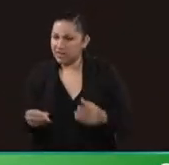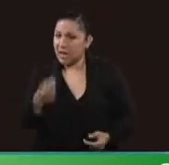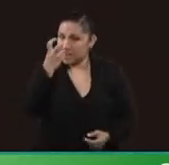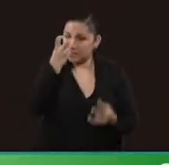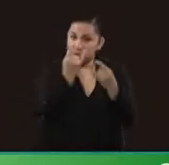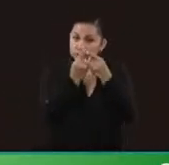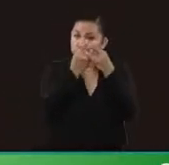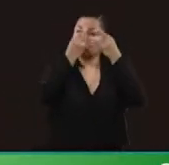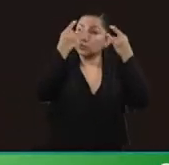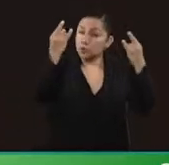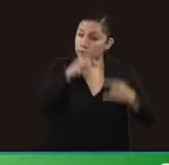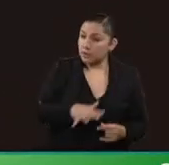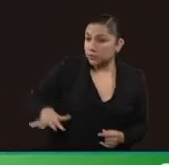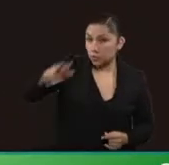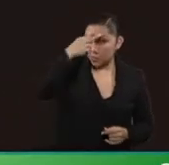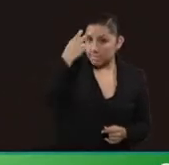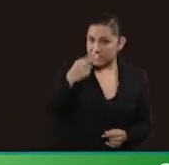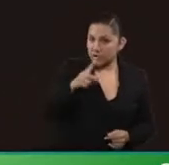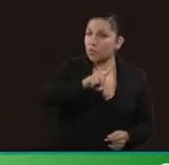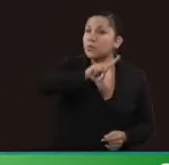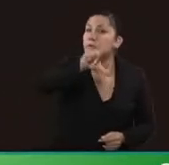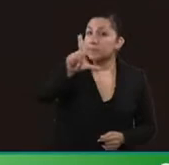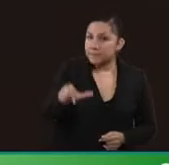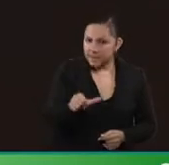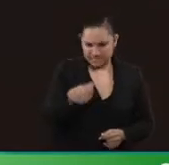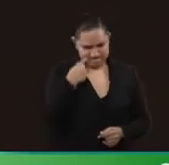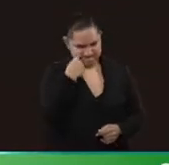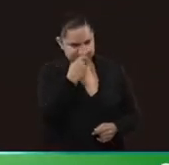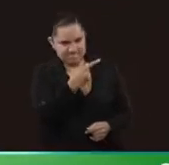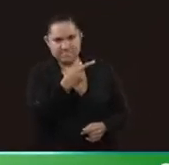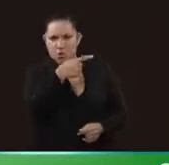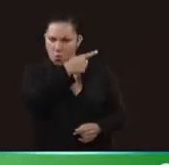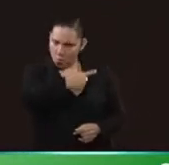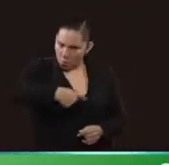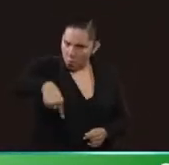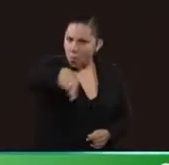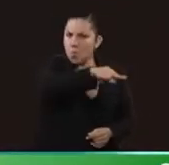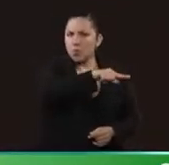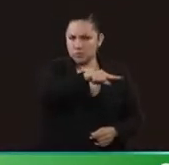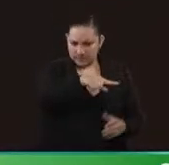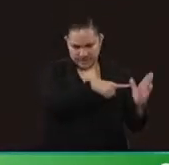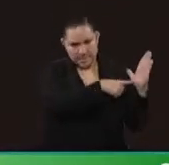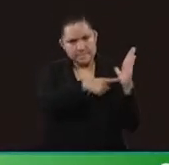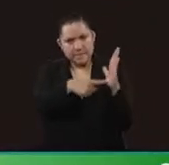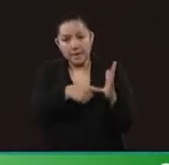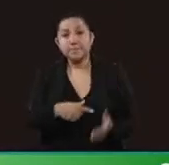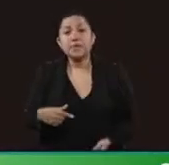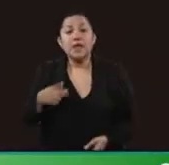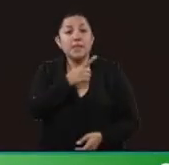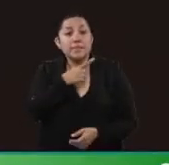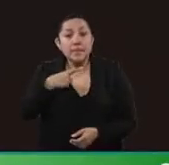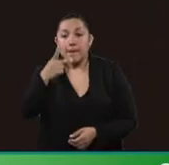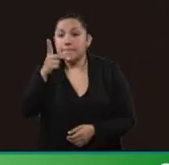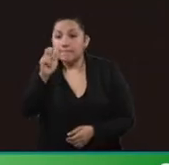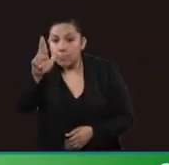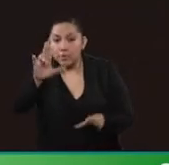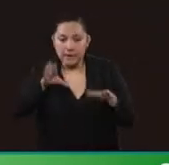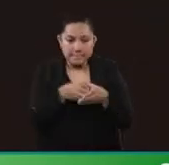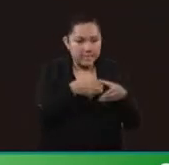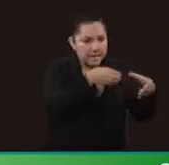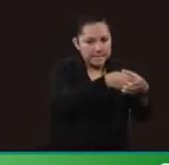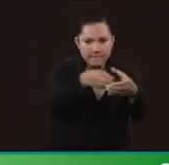juzgar viva la autonomía de poderes viva la República viva el pueblo